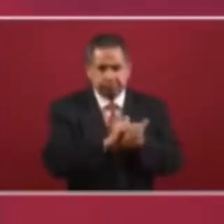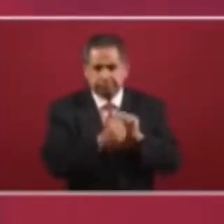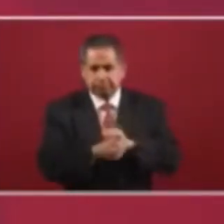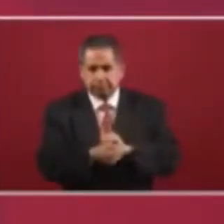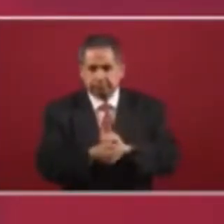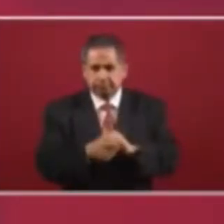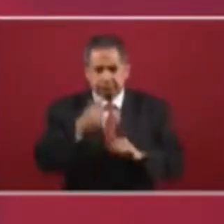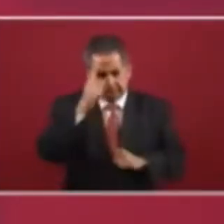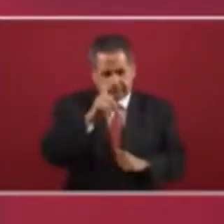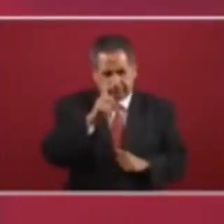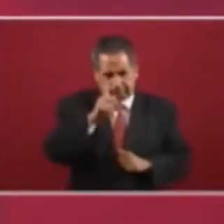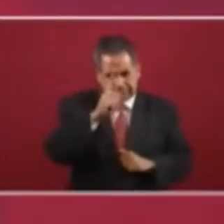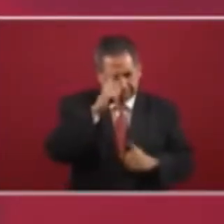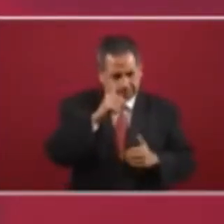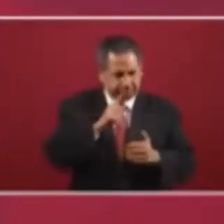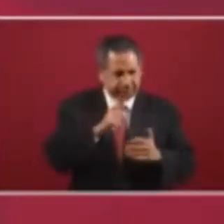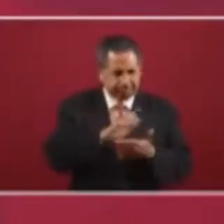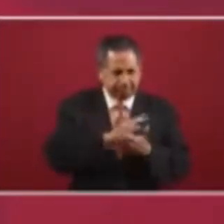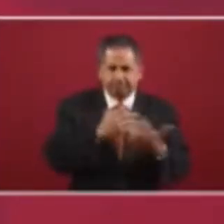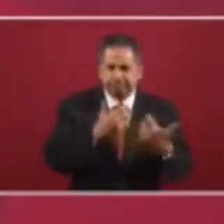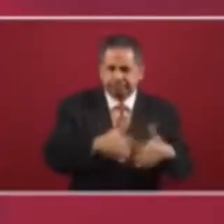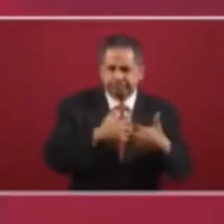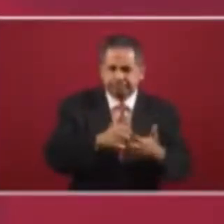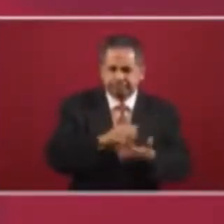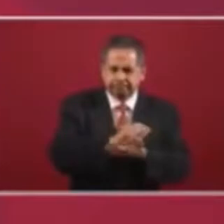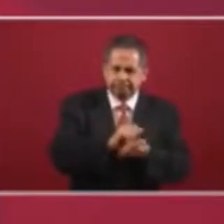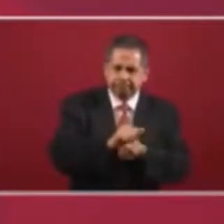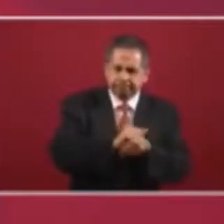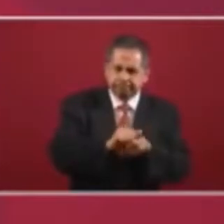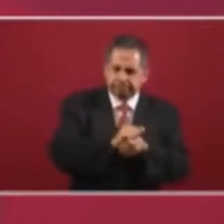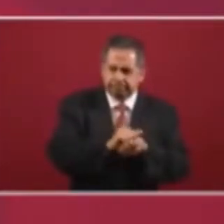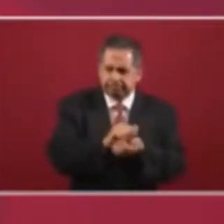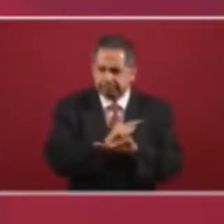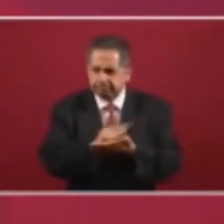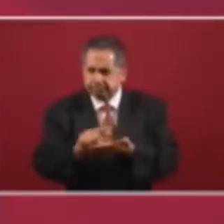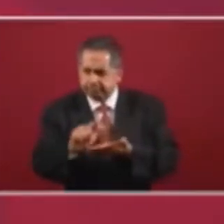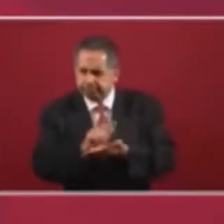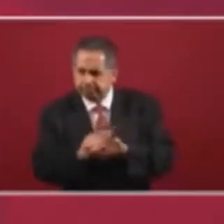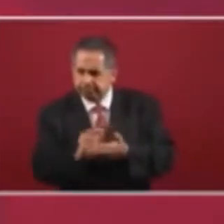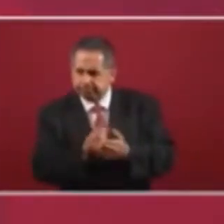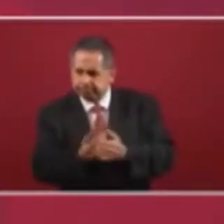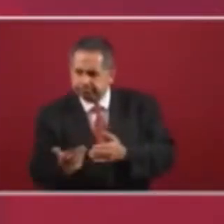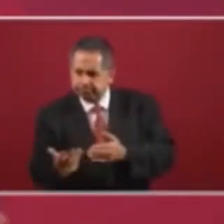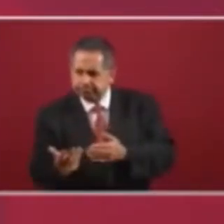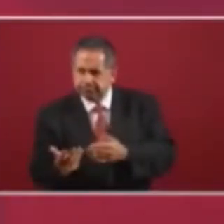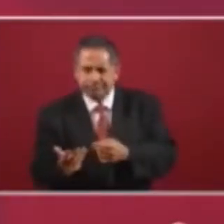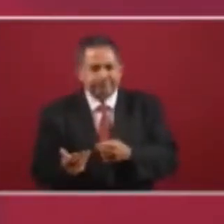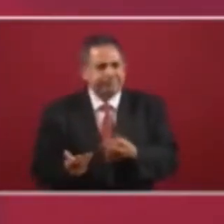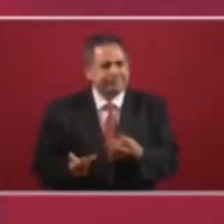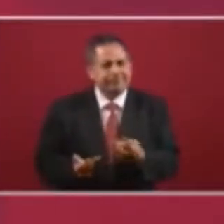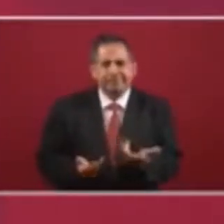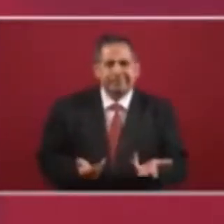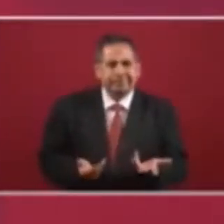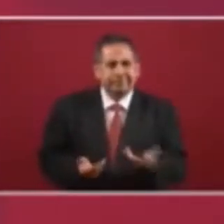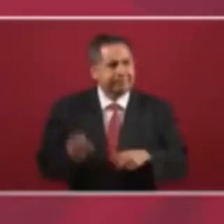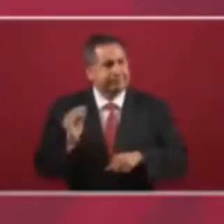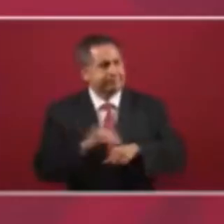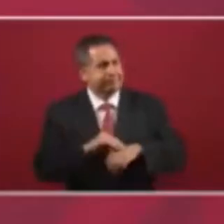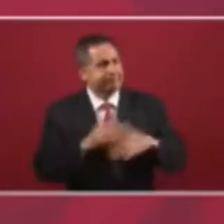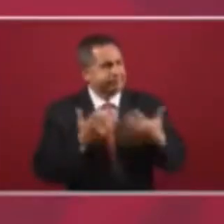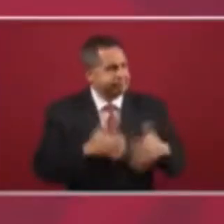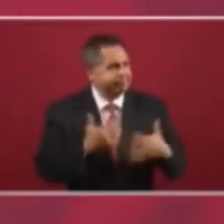y después puso punto a la tensión en los recortes presupuestales y la eliminación de los 109 fideicomisos